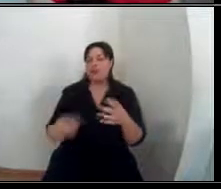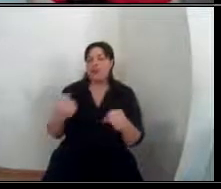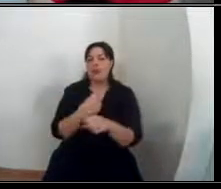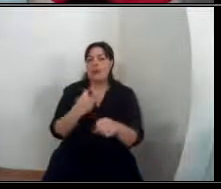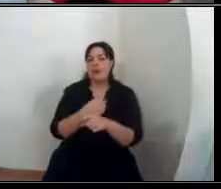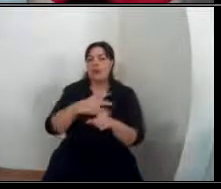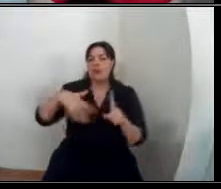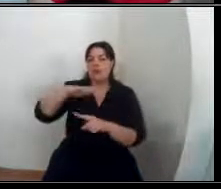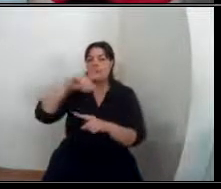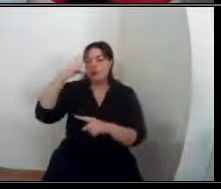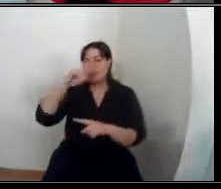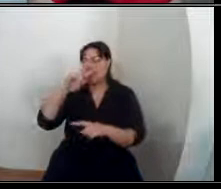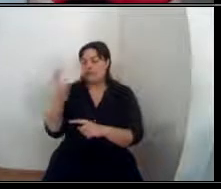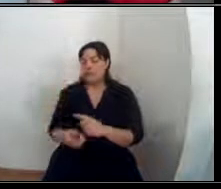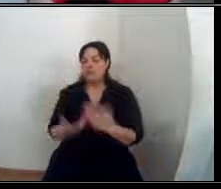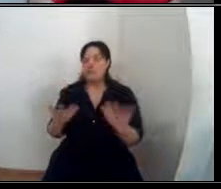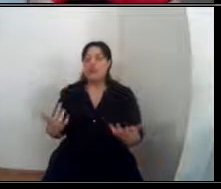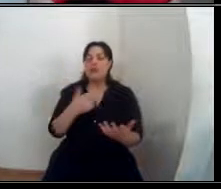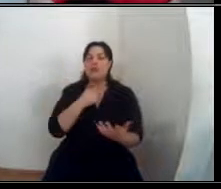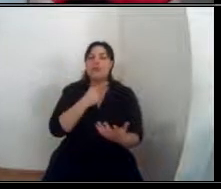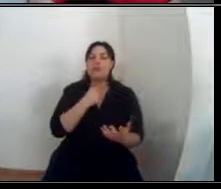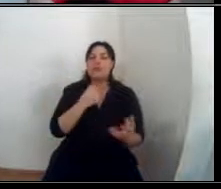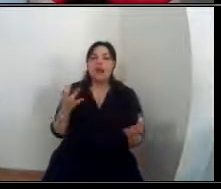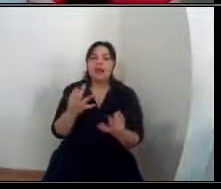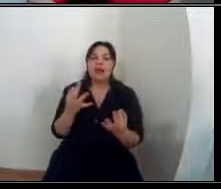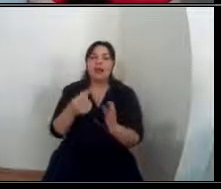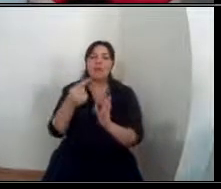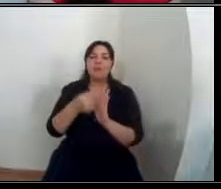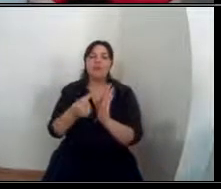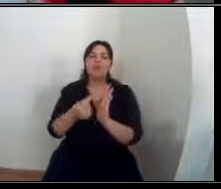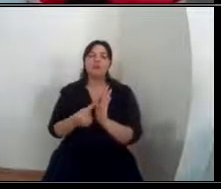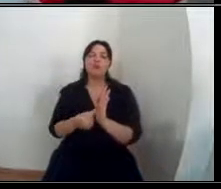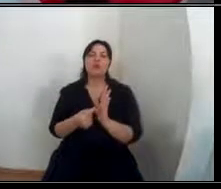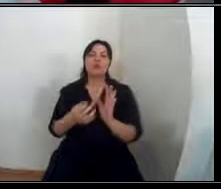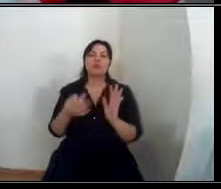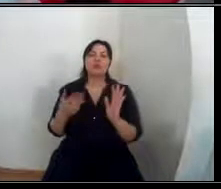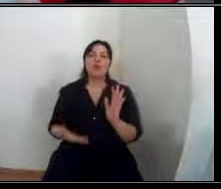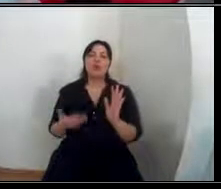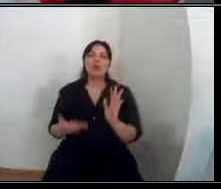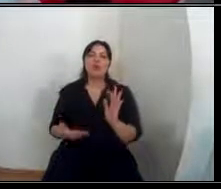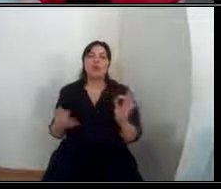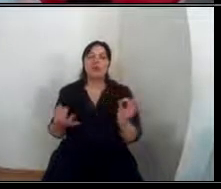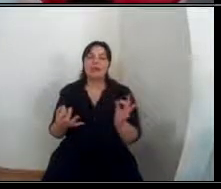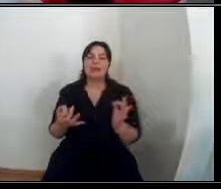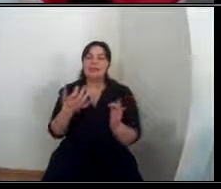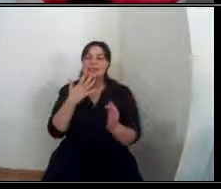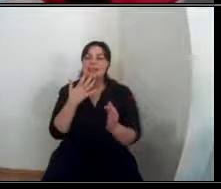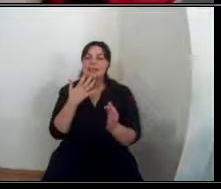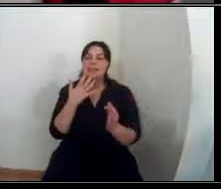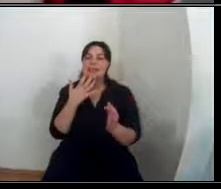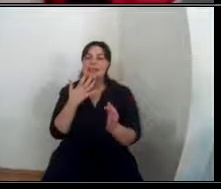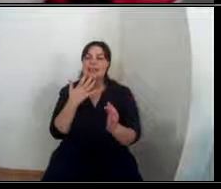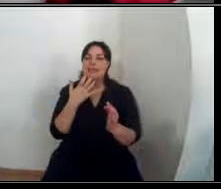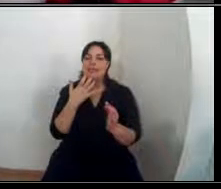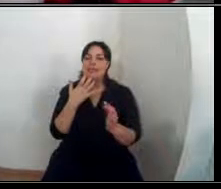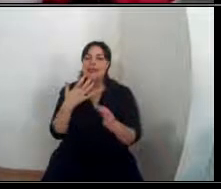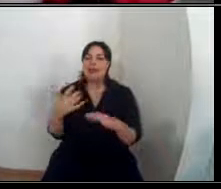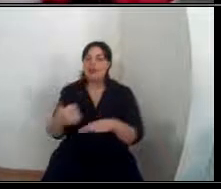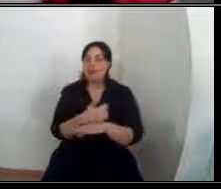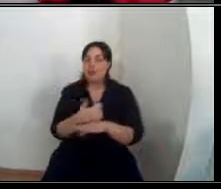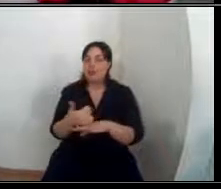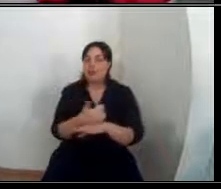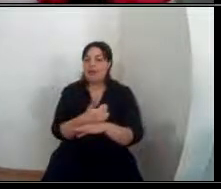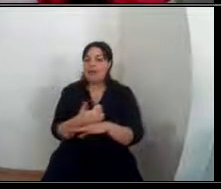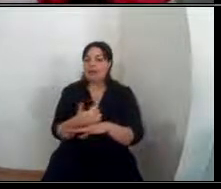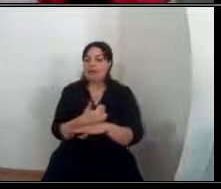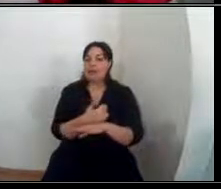cultura, etcétera. Me gustaría saber qué aspectos deben tenerse en cuenta para que la ciudadanía aprenda